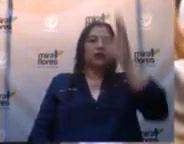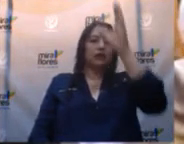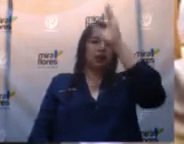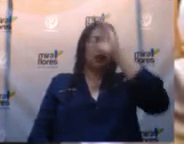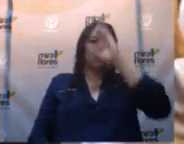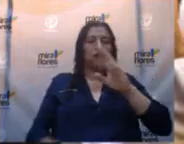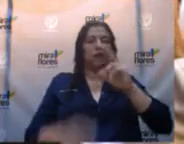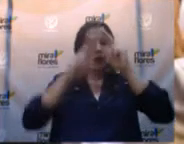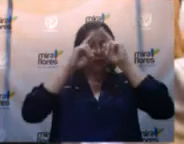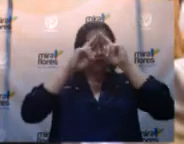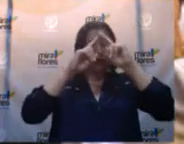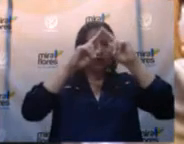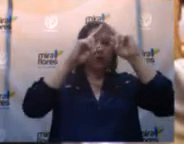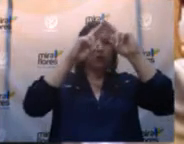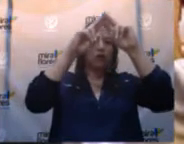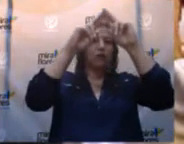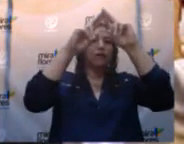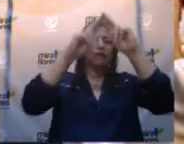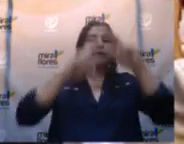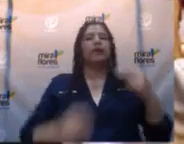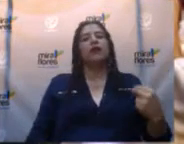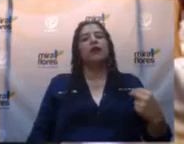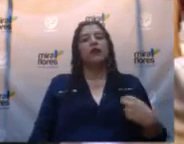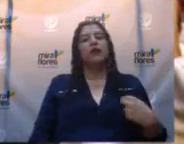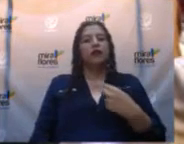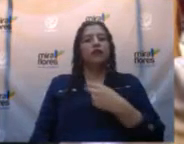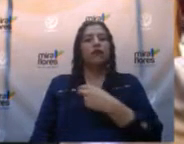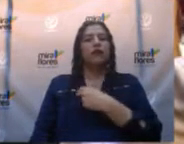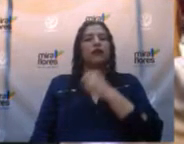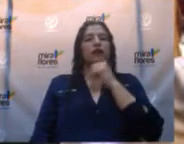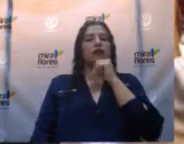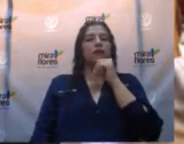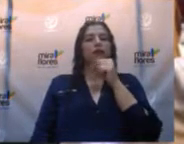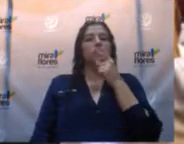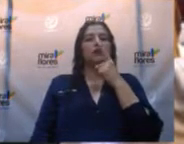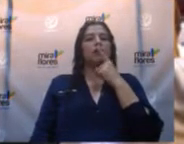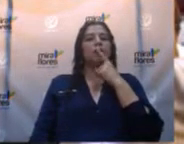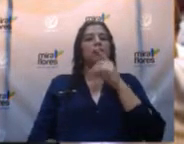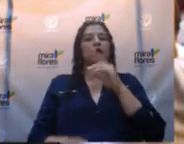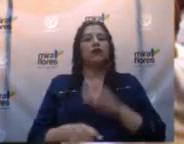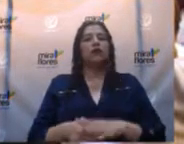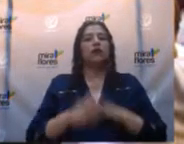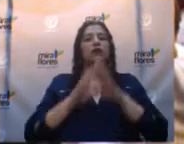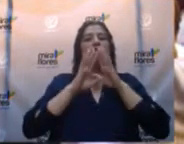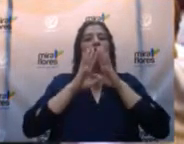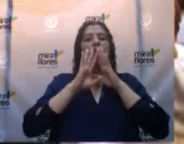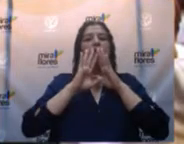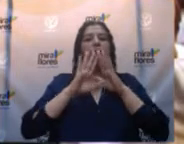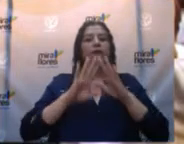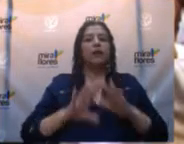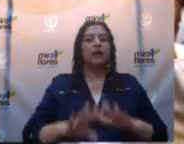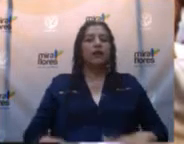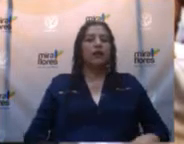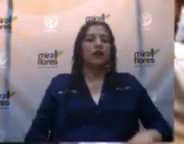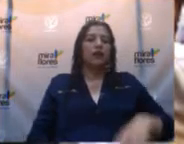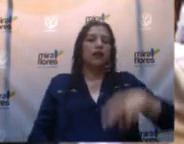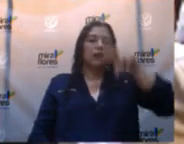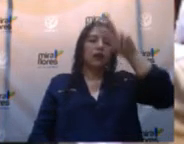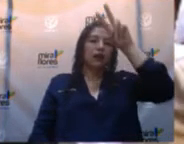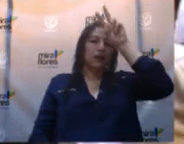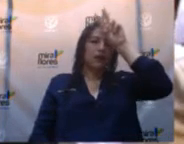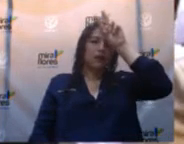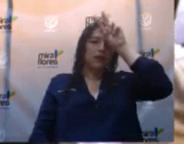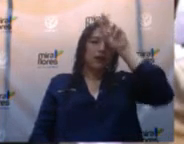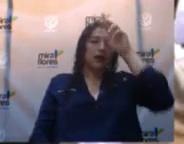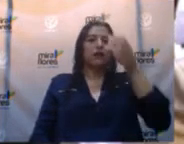patria de eterno elevó, que faltemos al voto solemne,